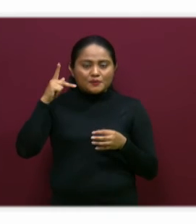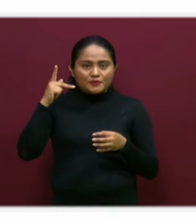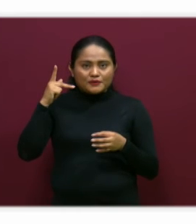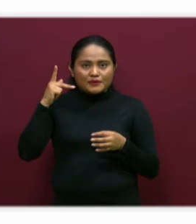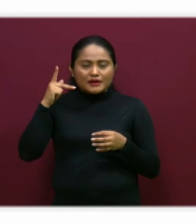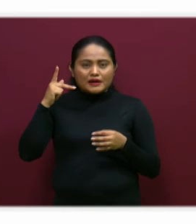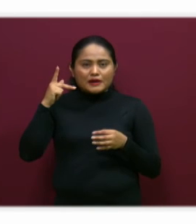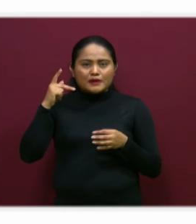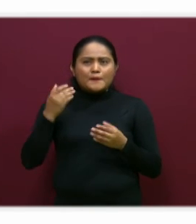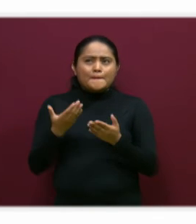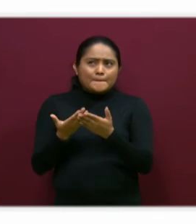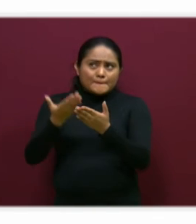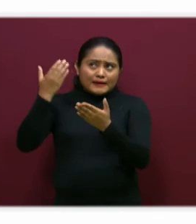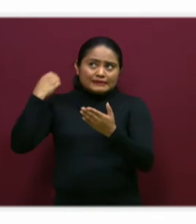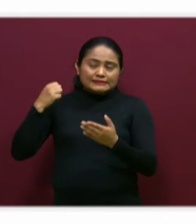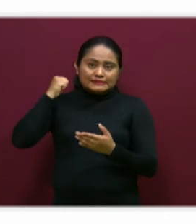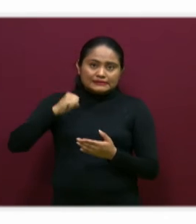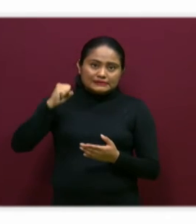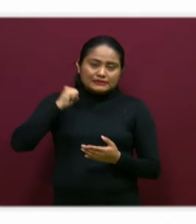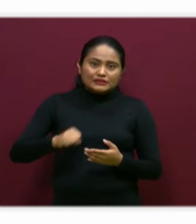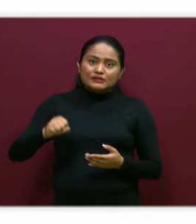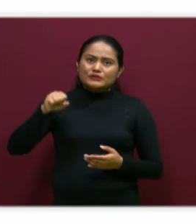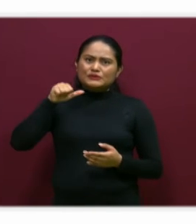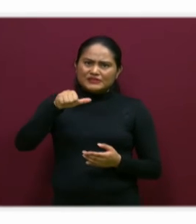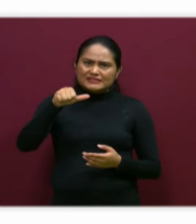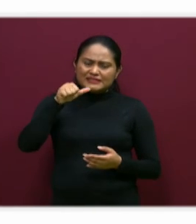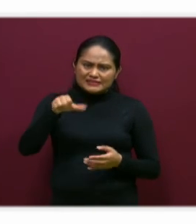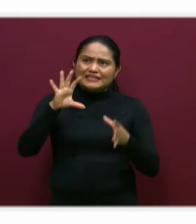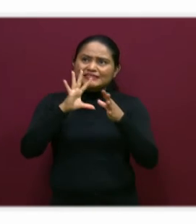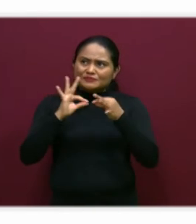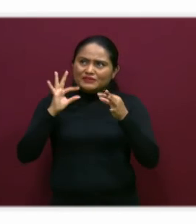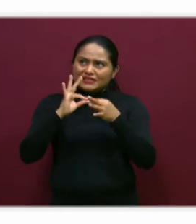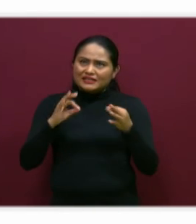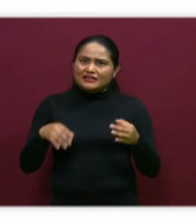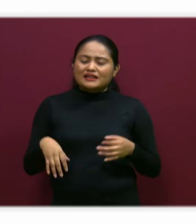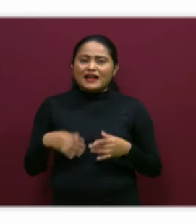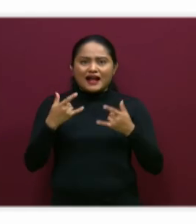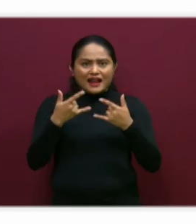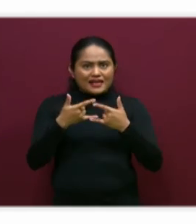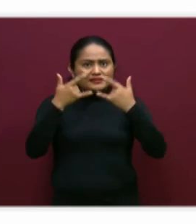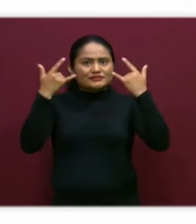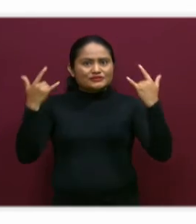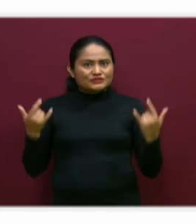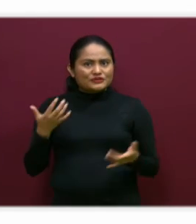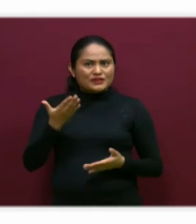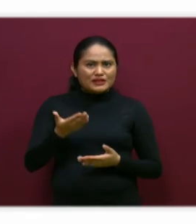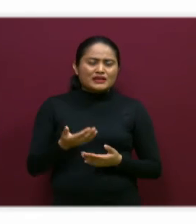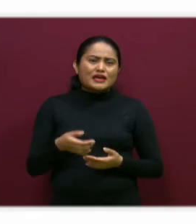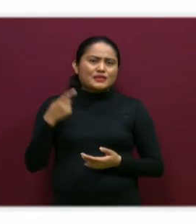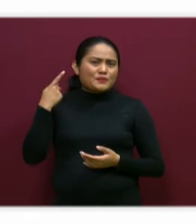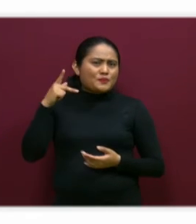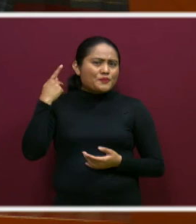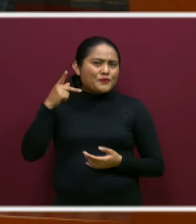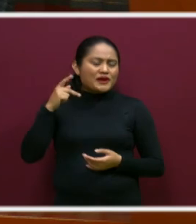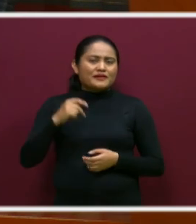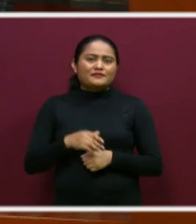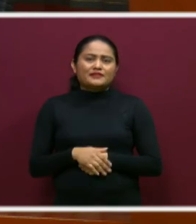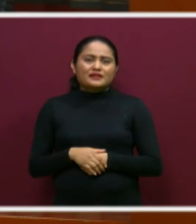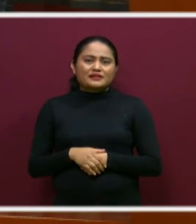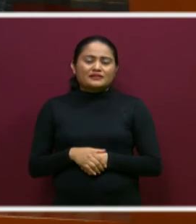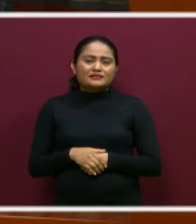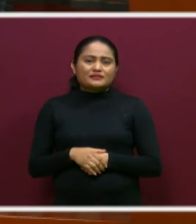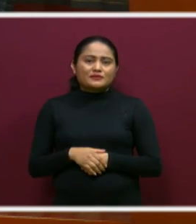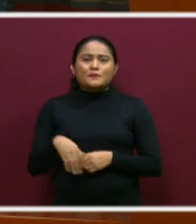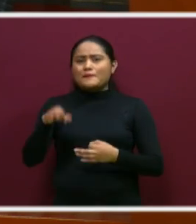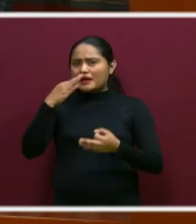y te cuenta toda la historia de la fundación de puebla es para público en fin en general pero va dirigido un poco para todos nivel